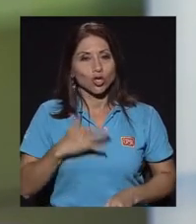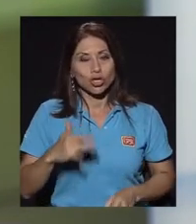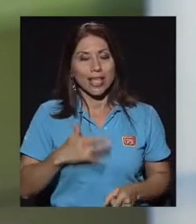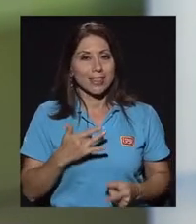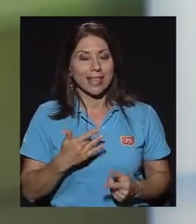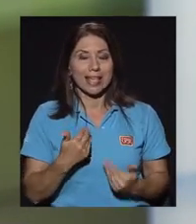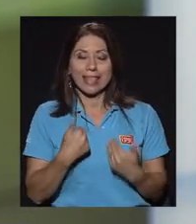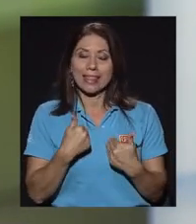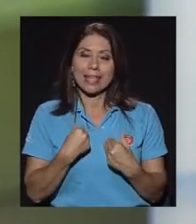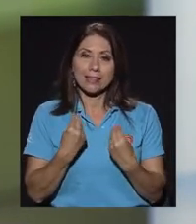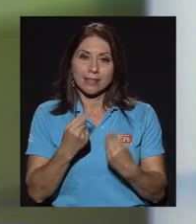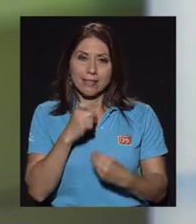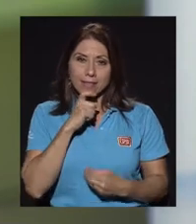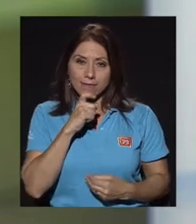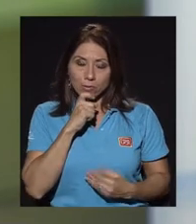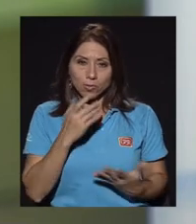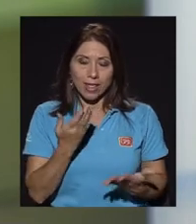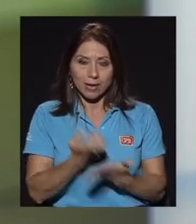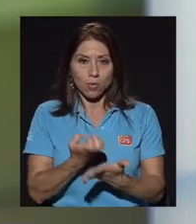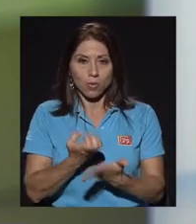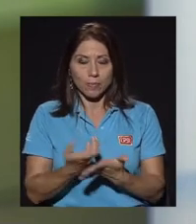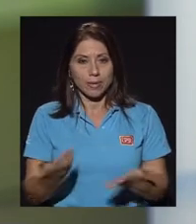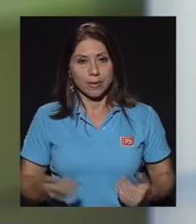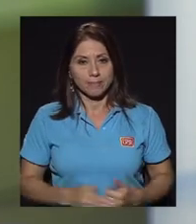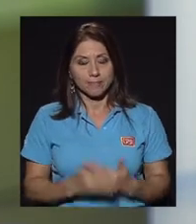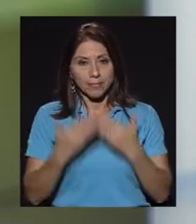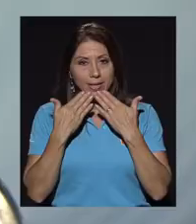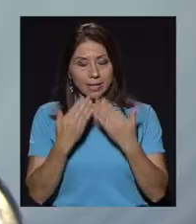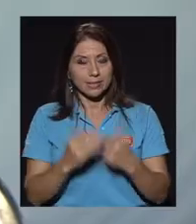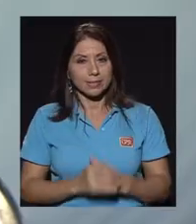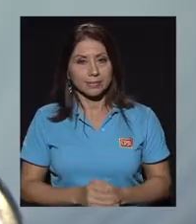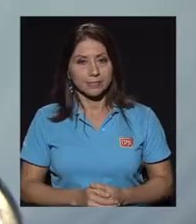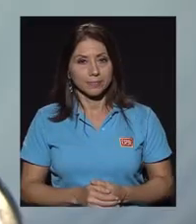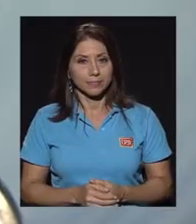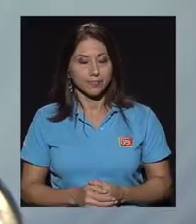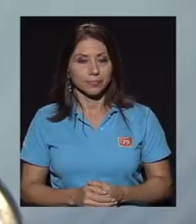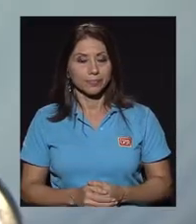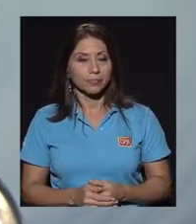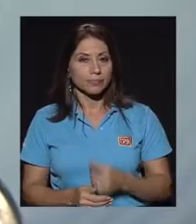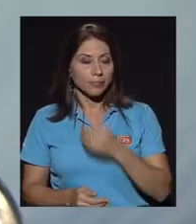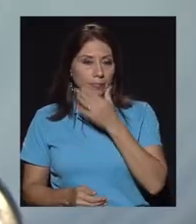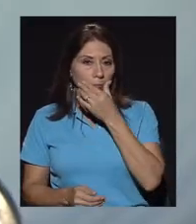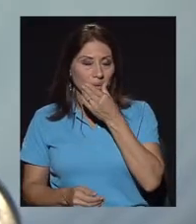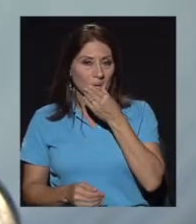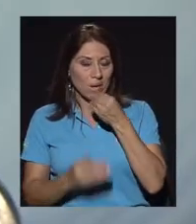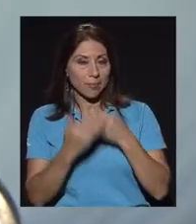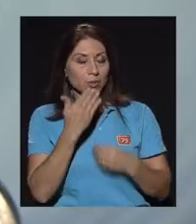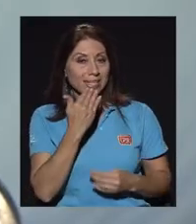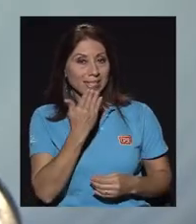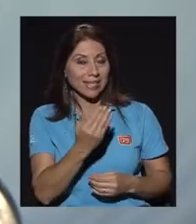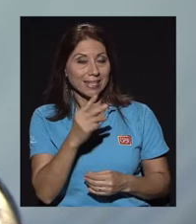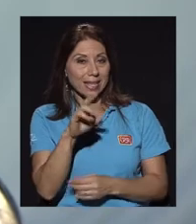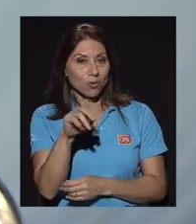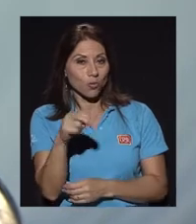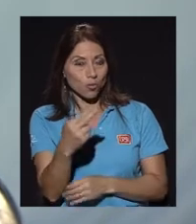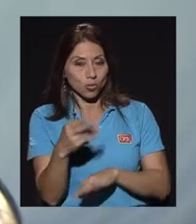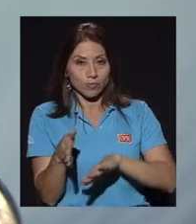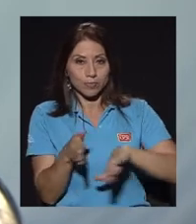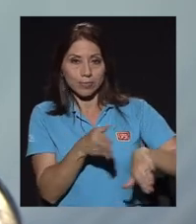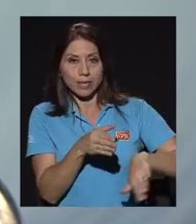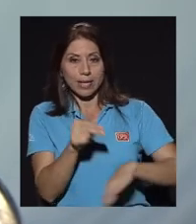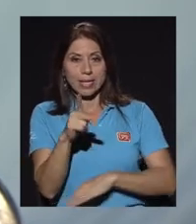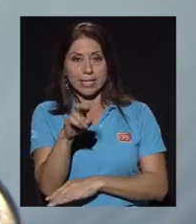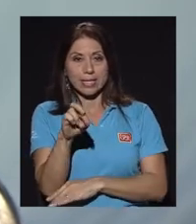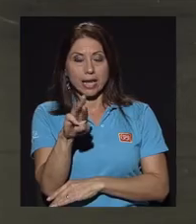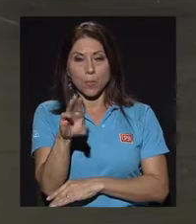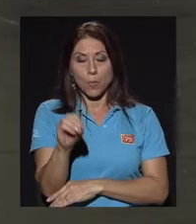tienen tanta dificultad económica. Gracias. Muchas gracias, doña Ruth. Don Guillermo Barrantes, del Partido